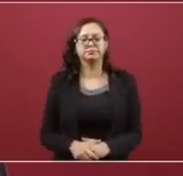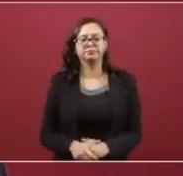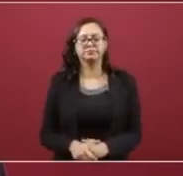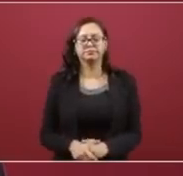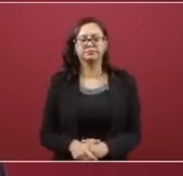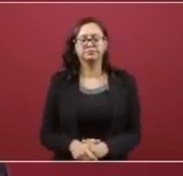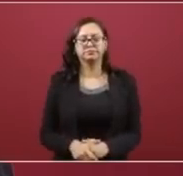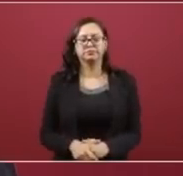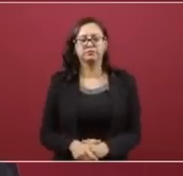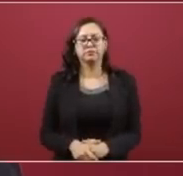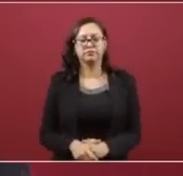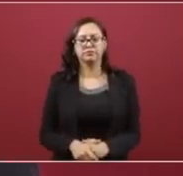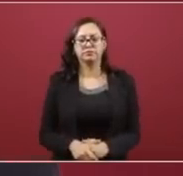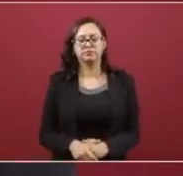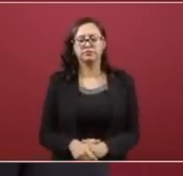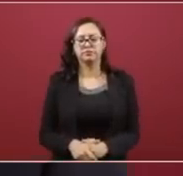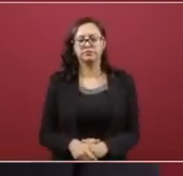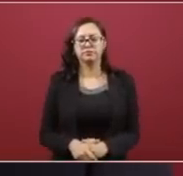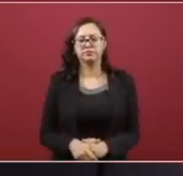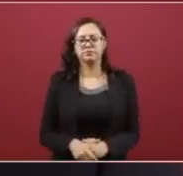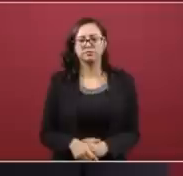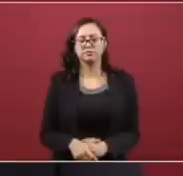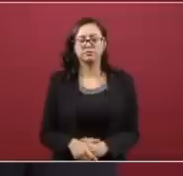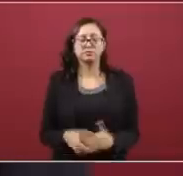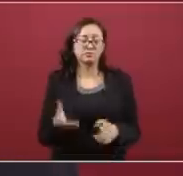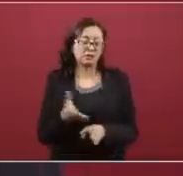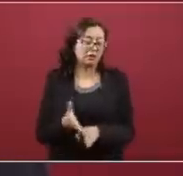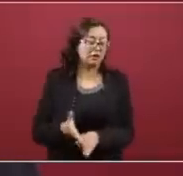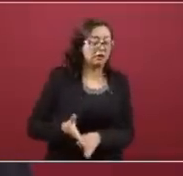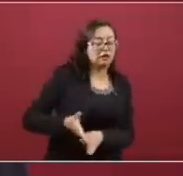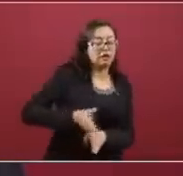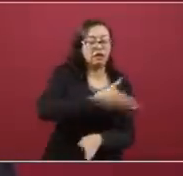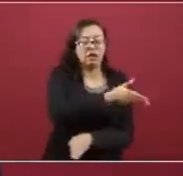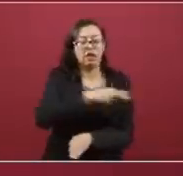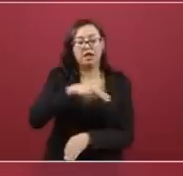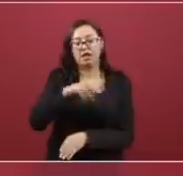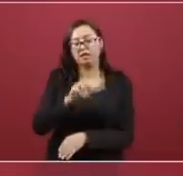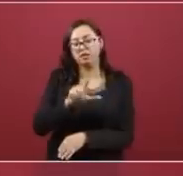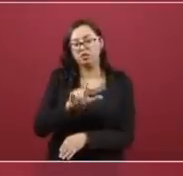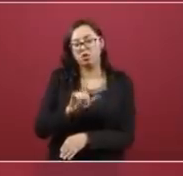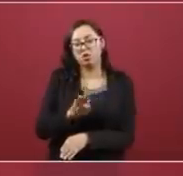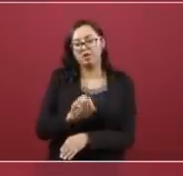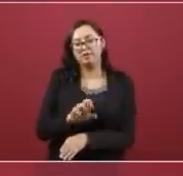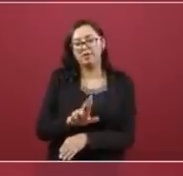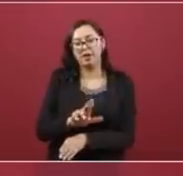el tiempo de el neoliberalismo que ya pasó